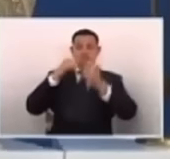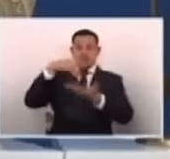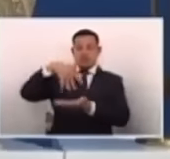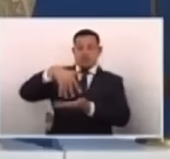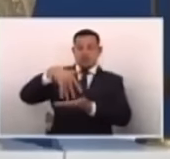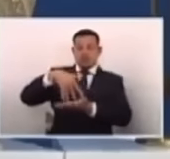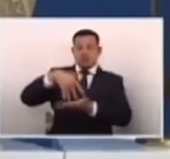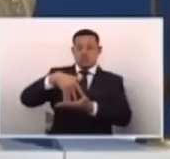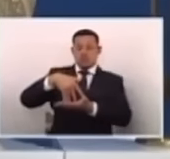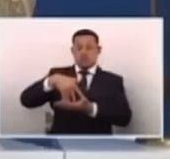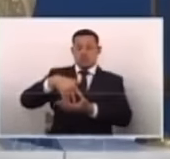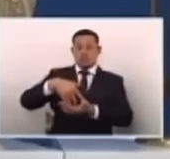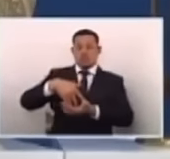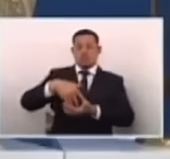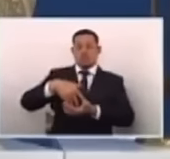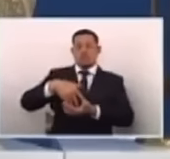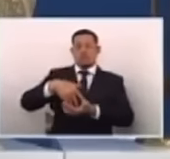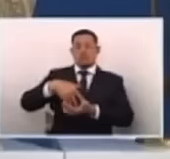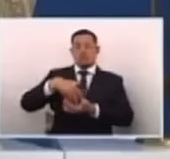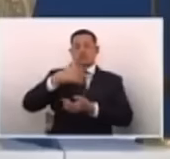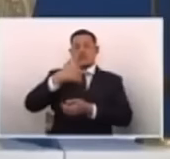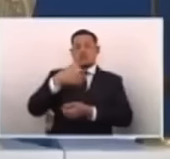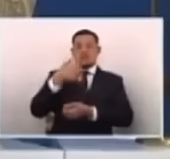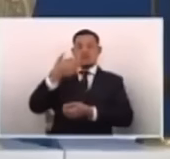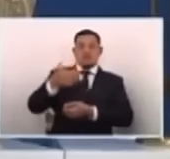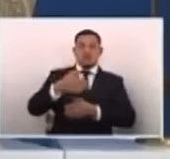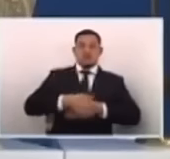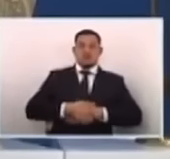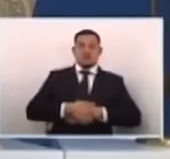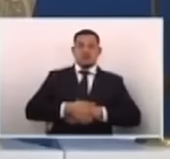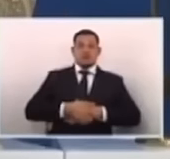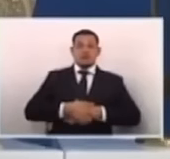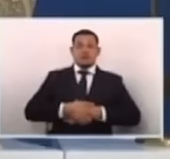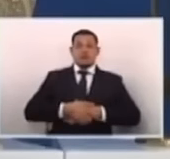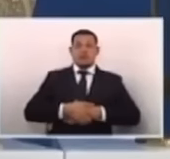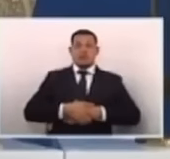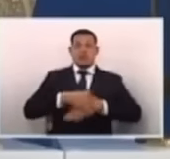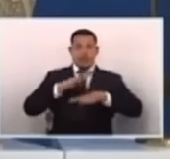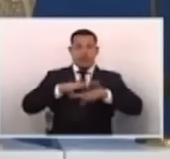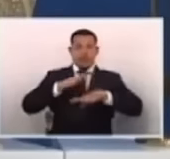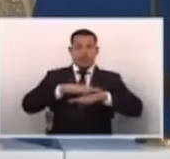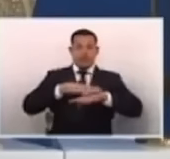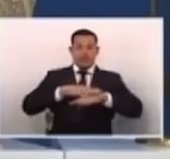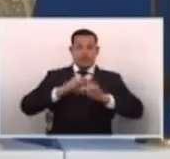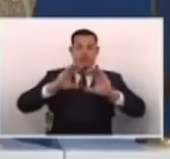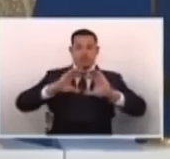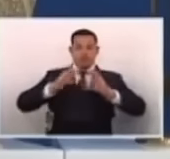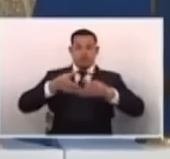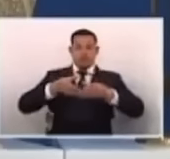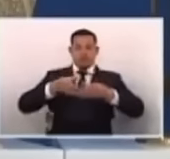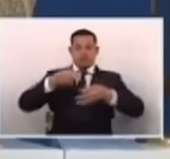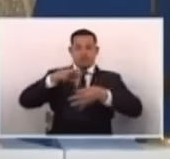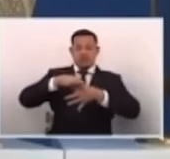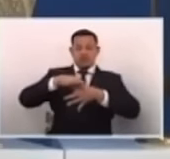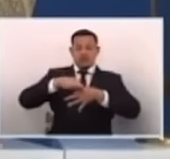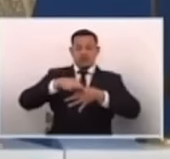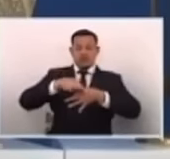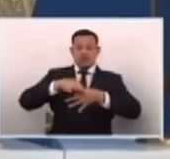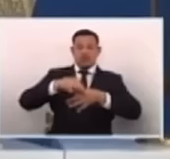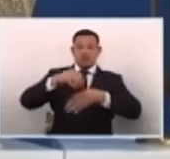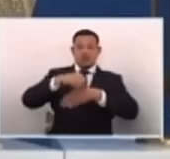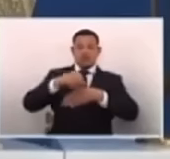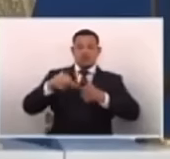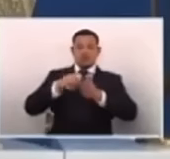democratización, entre varias comillas, y convocar a comicios para elegir una